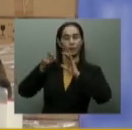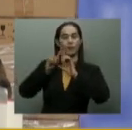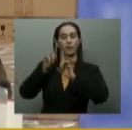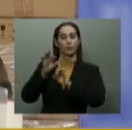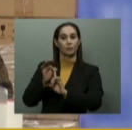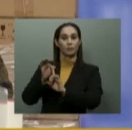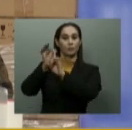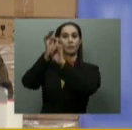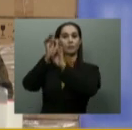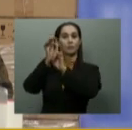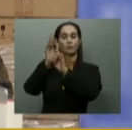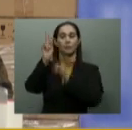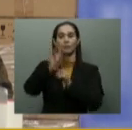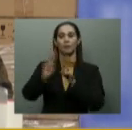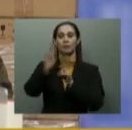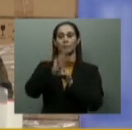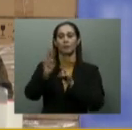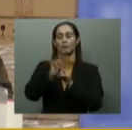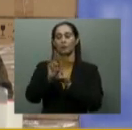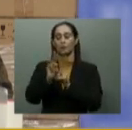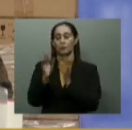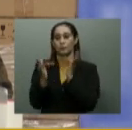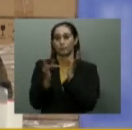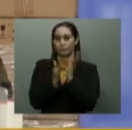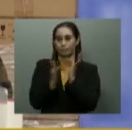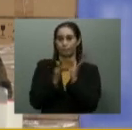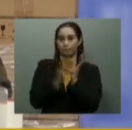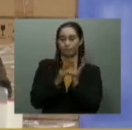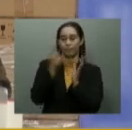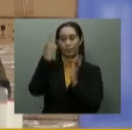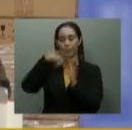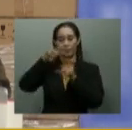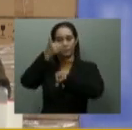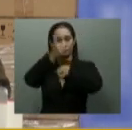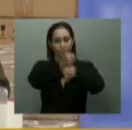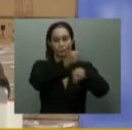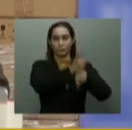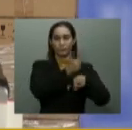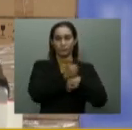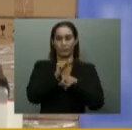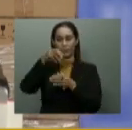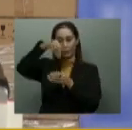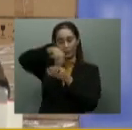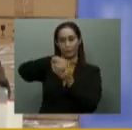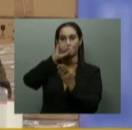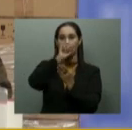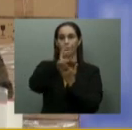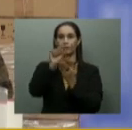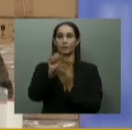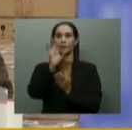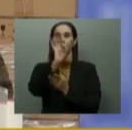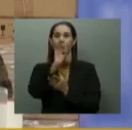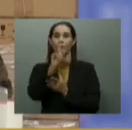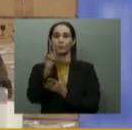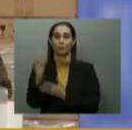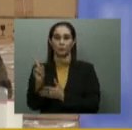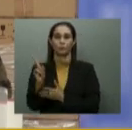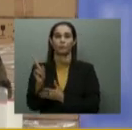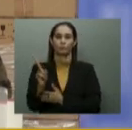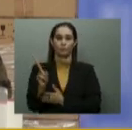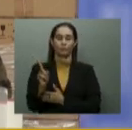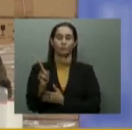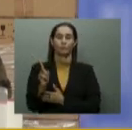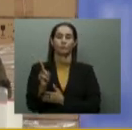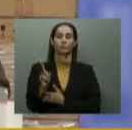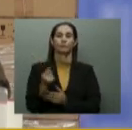así se llama esa vaina entonces hay que enseñarlo a eso es muy apreciado puede ser posible que cuatro policías